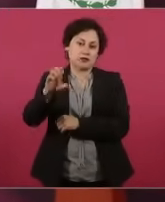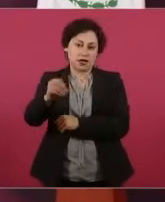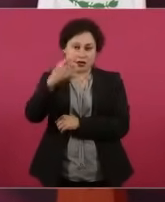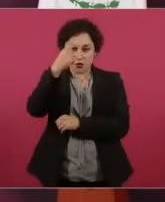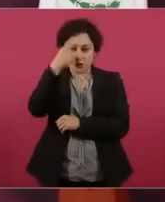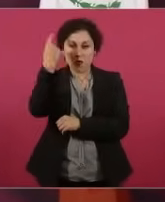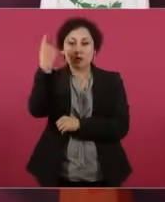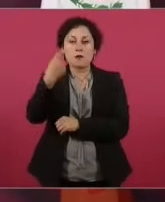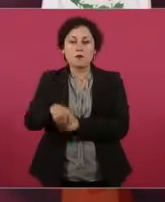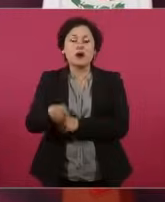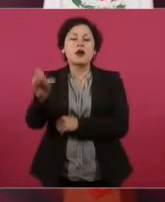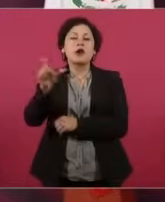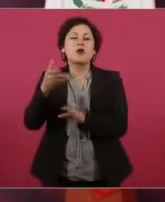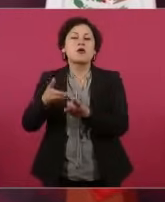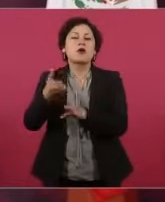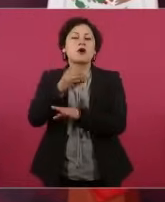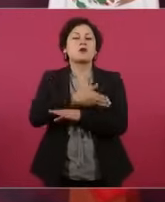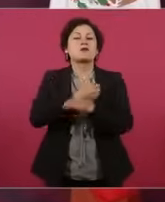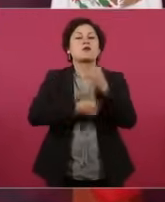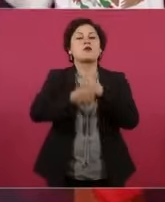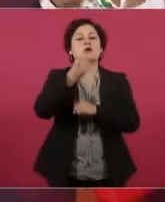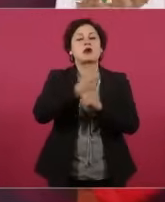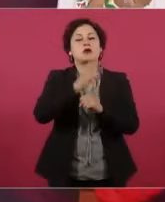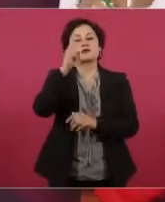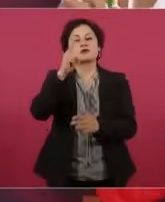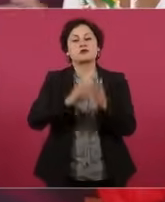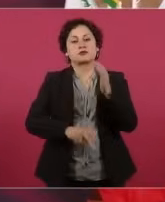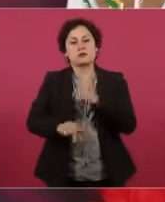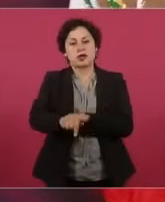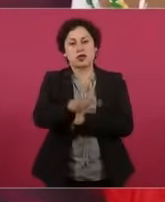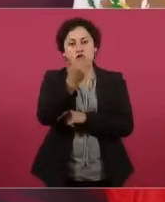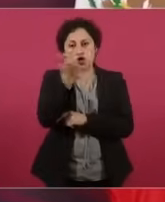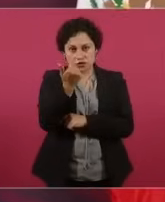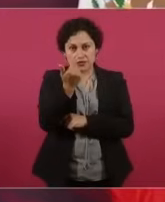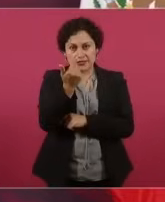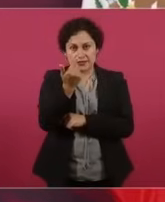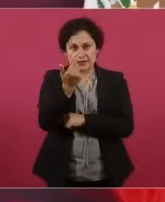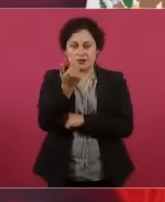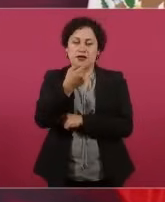el 2012 del bloque nuestro.